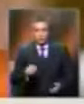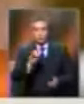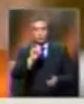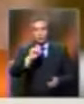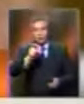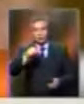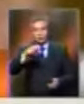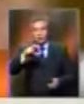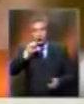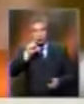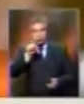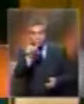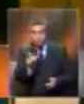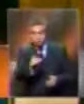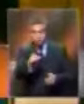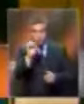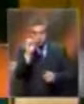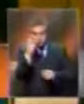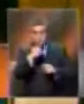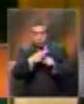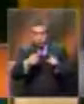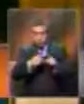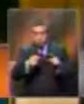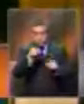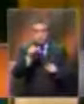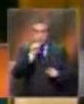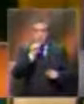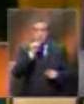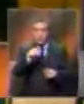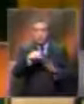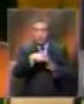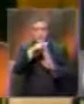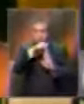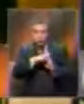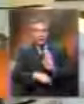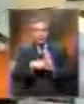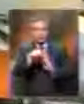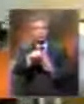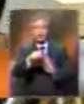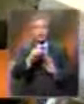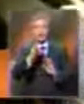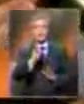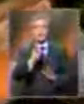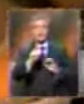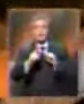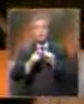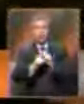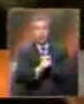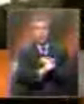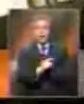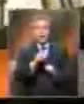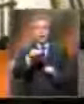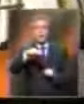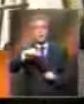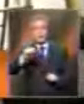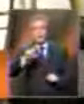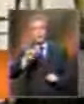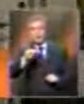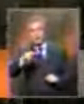Ignacio Delgado está en tercero medio. Trabaja hoy en la etapa preliminar de un proyecto de biología marina. El otro Ignacio lo